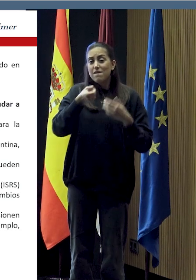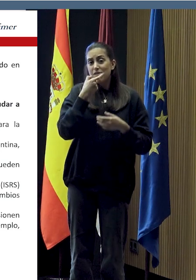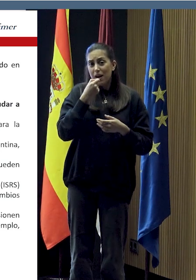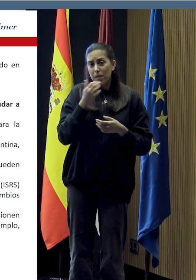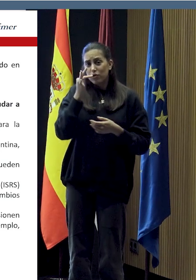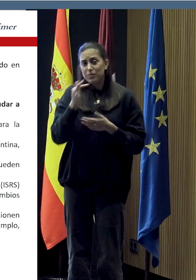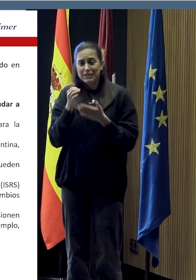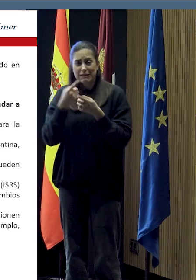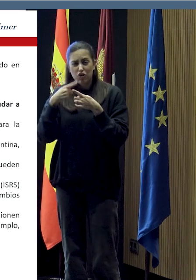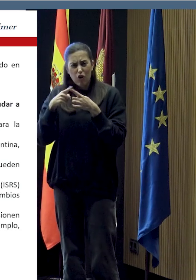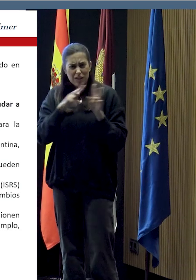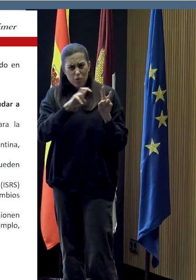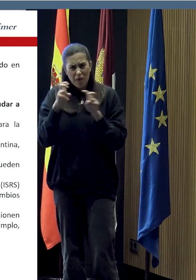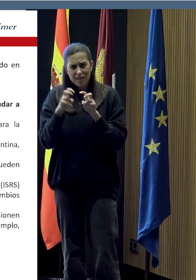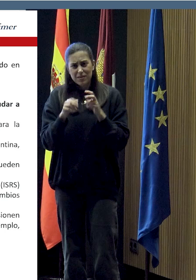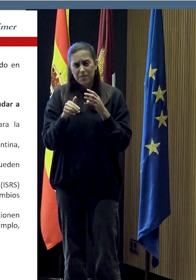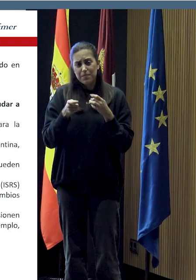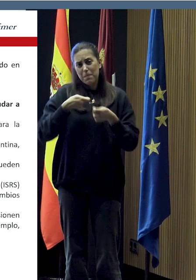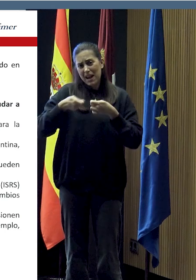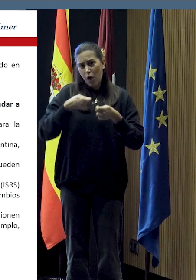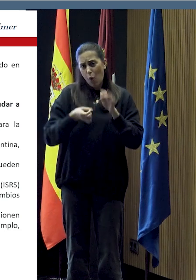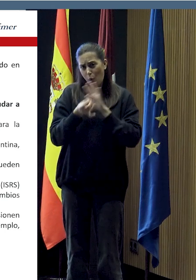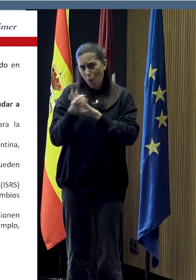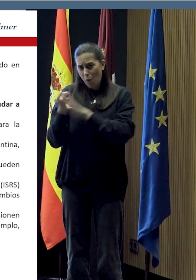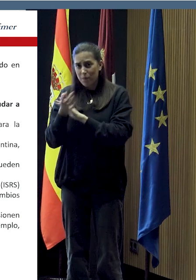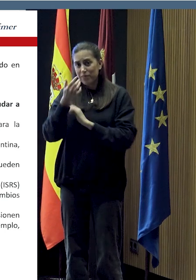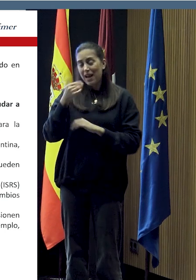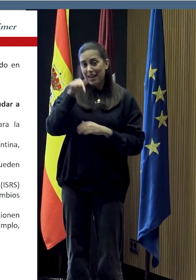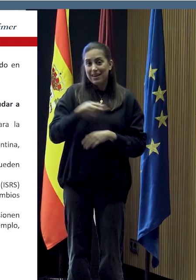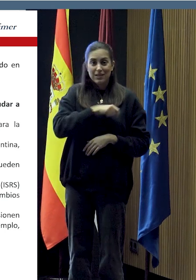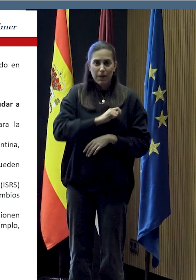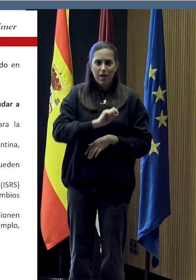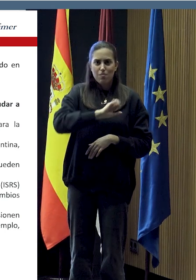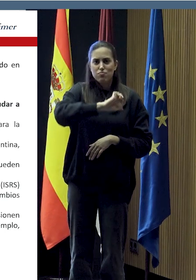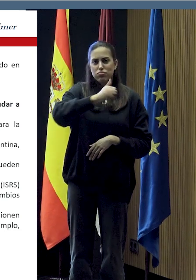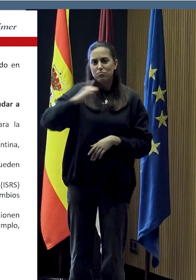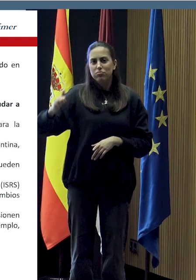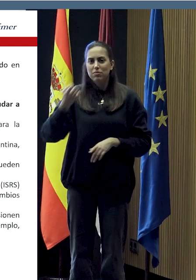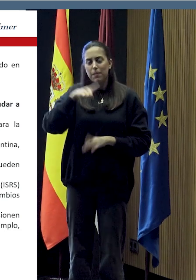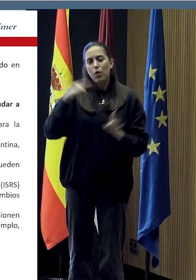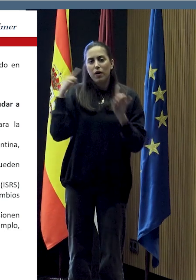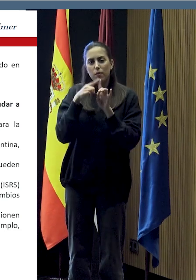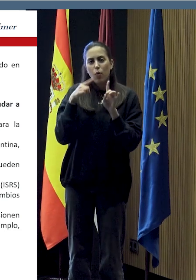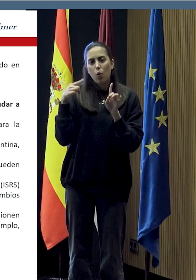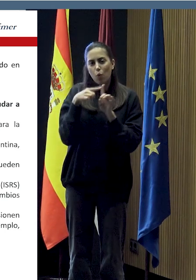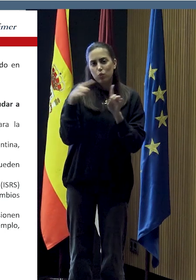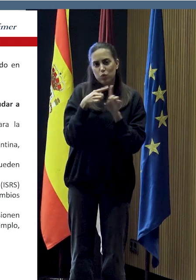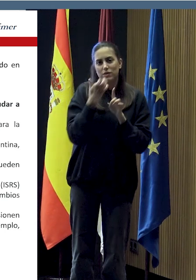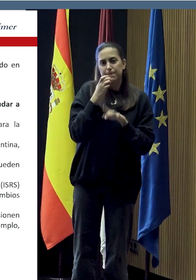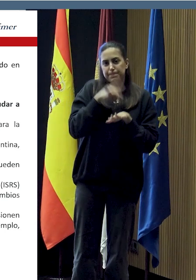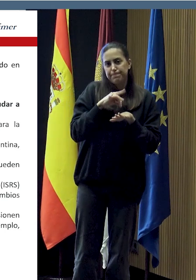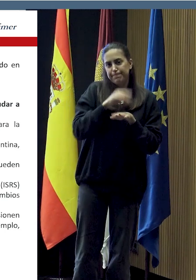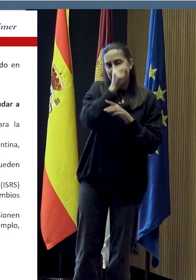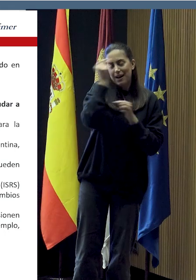fármacos que están saliendo al mercado y que próximamente, bueno, ya han sido aprobados aquí en España también para su uso en pacientes de Alzheimer, que